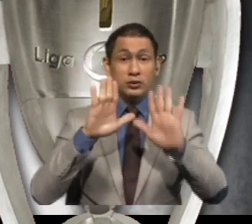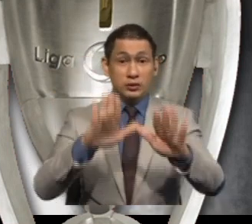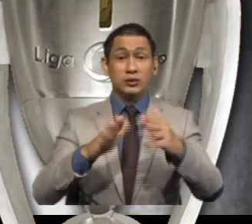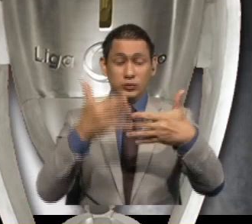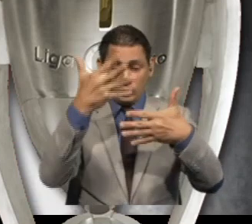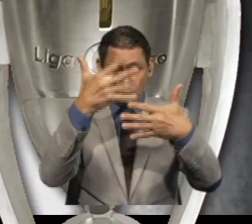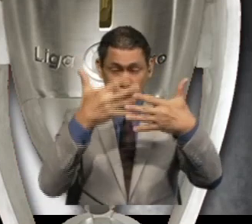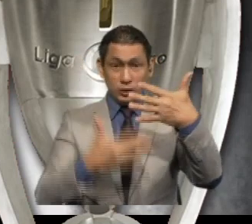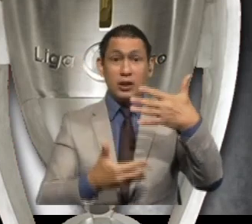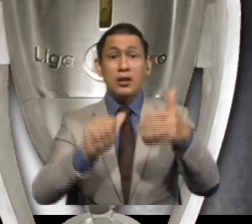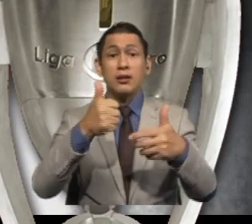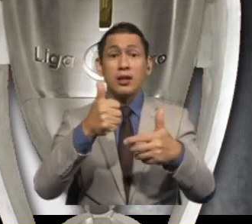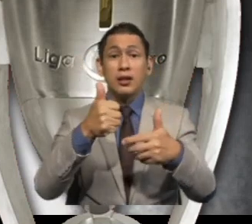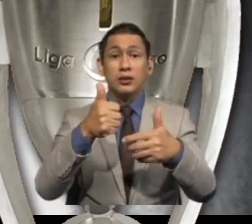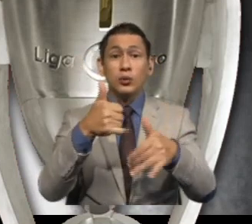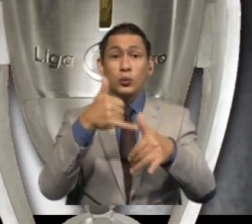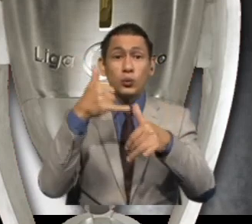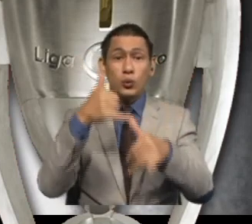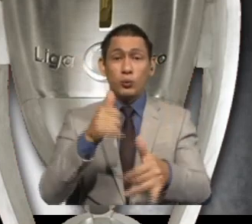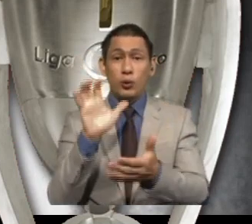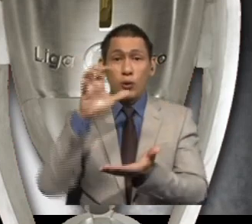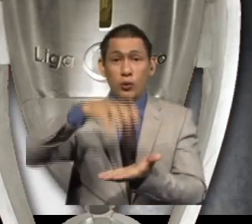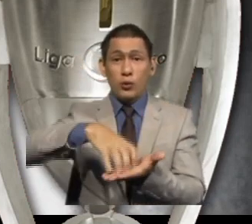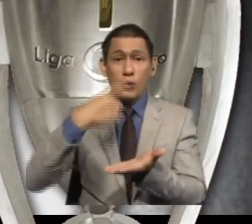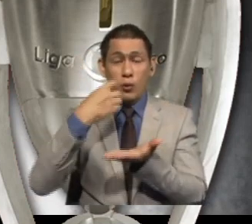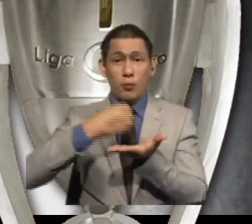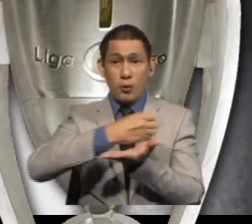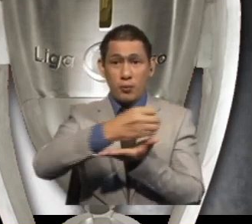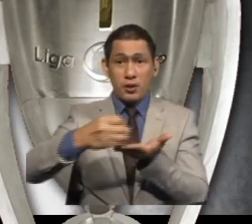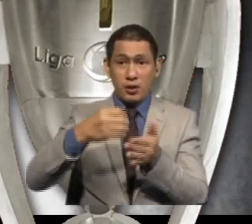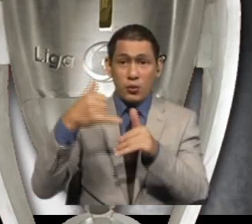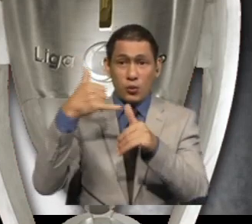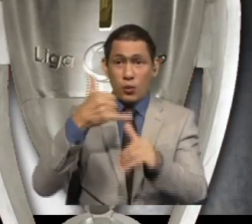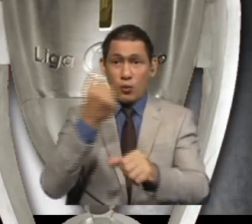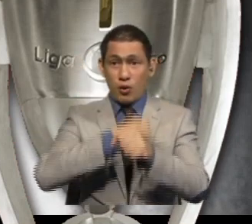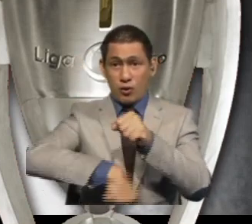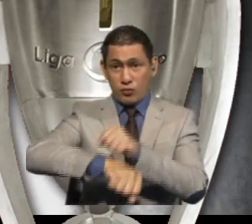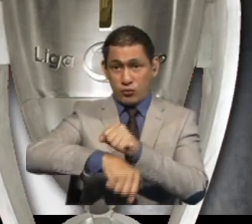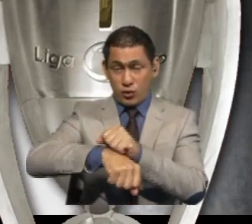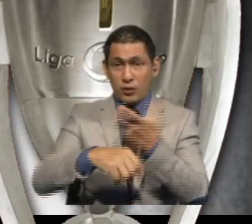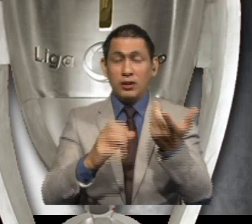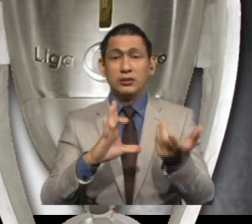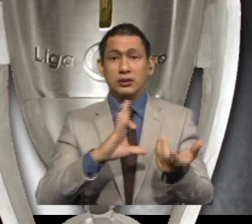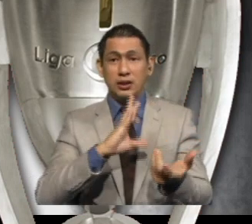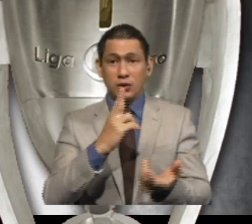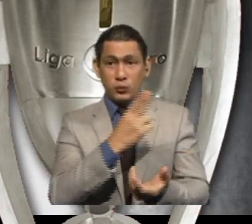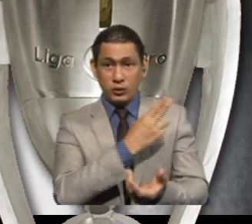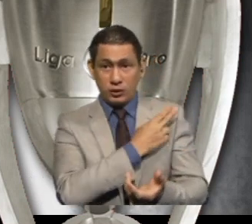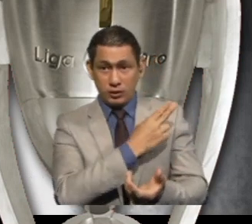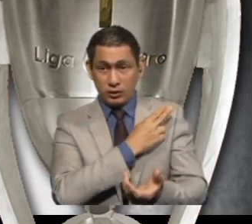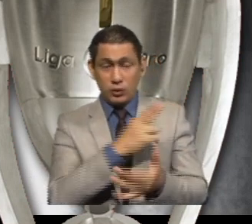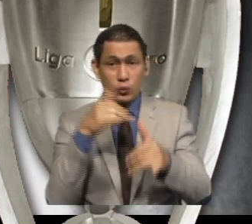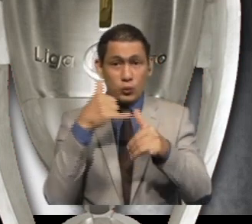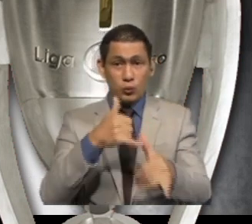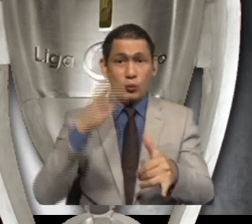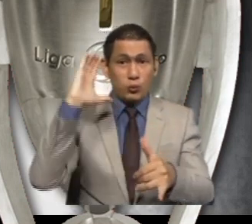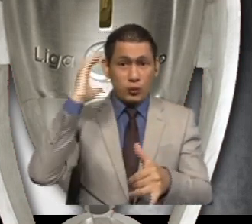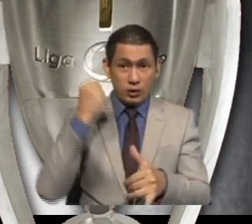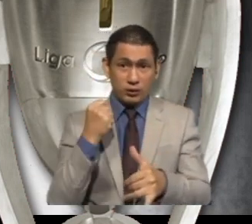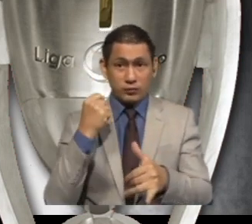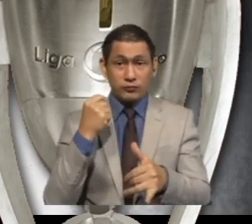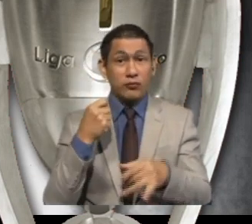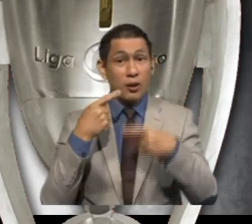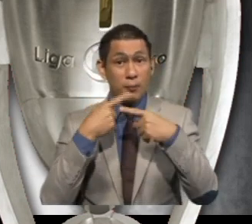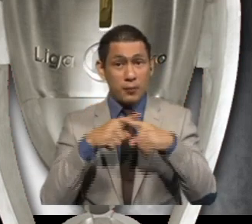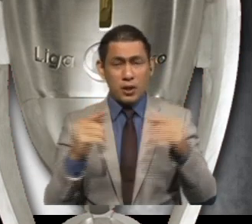décimo lugar con el mismo número de puntos que técnico universitario que Deportivo Cuenca, pero el gol